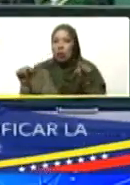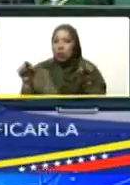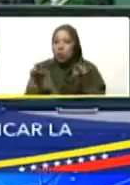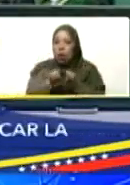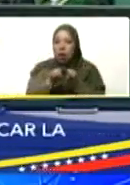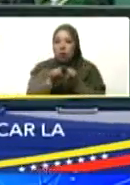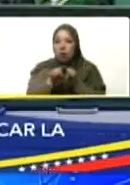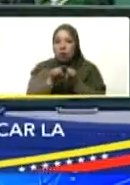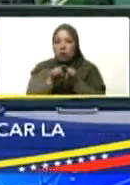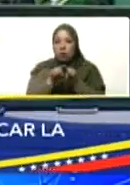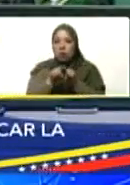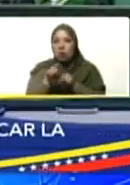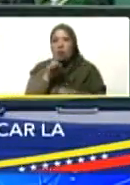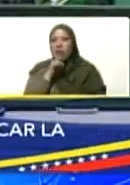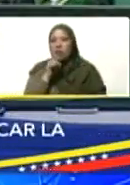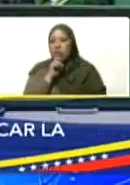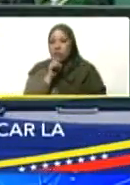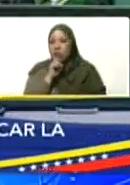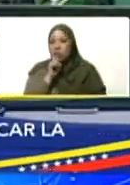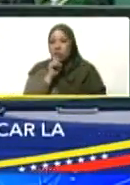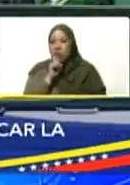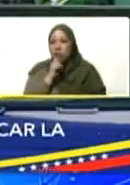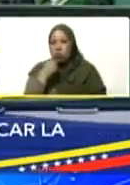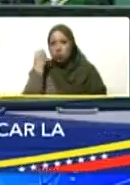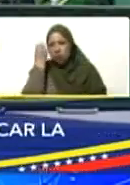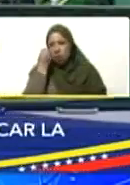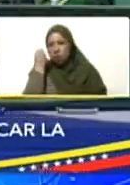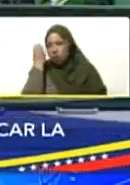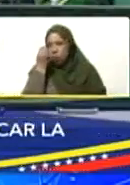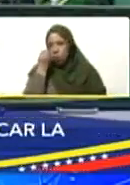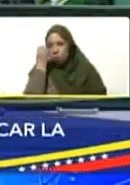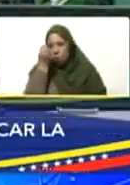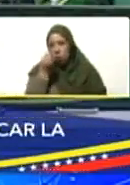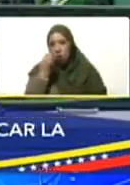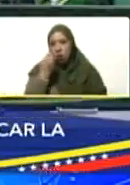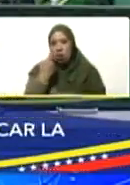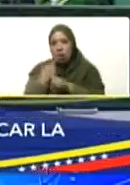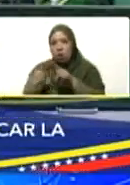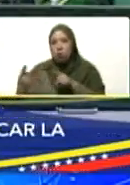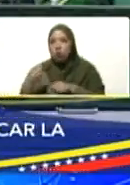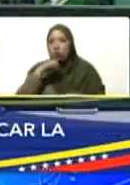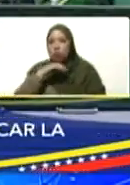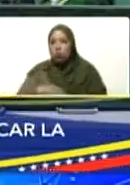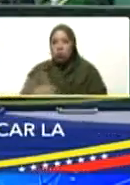Y creo difícil de comparar con la historia de otros países.